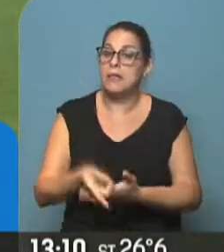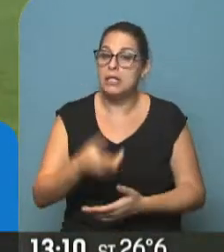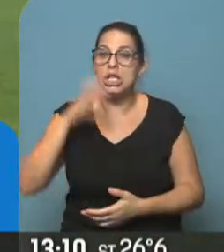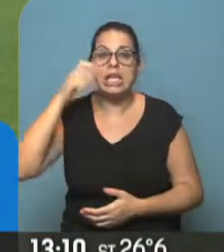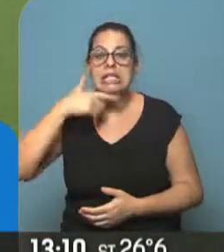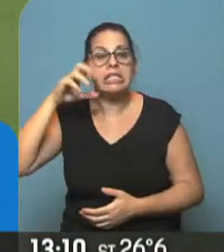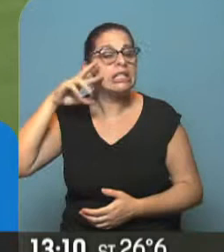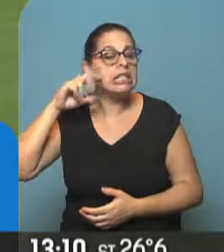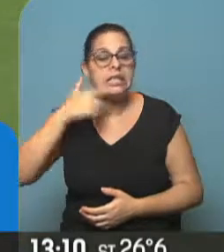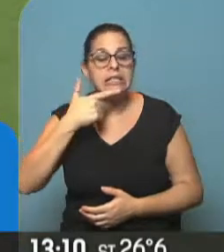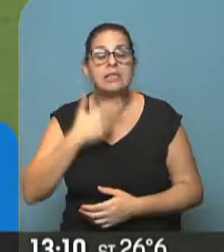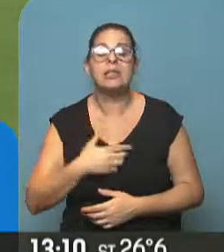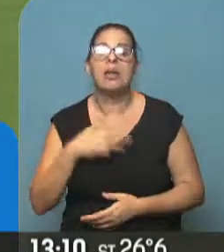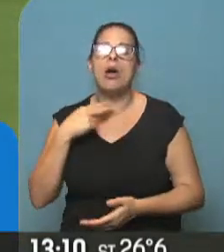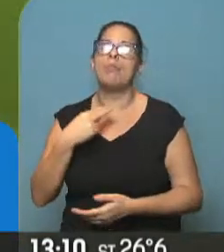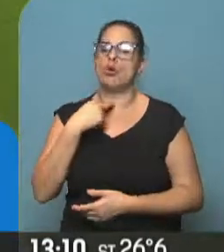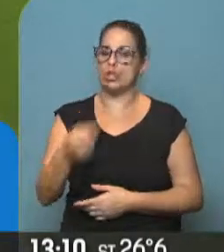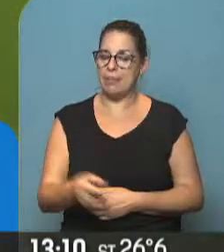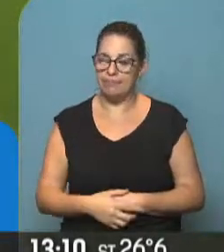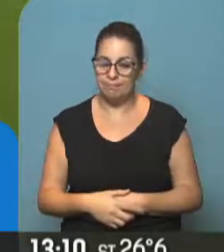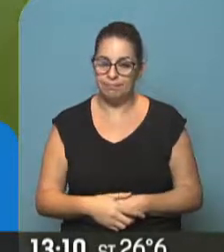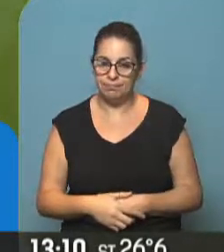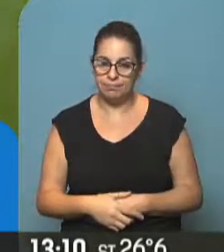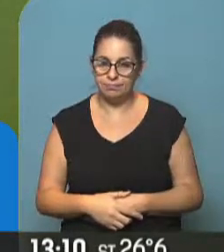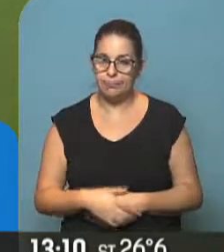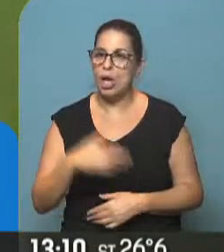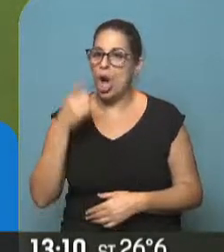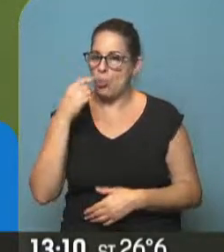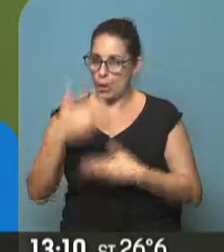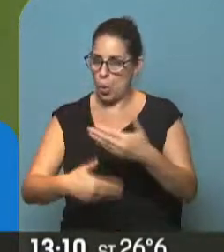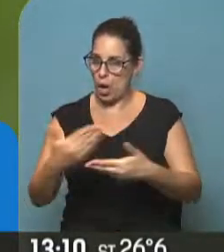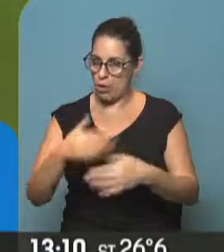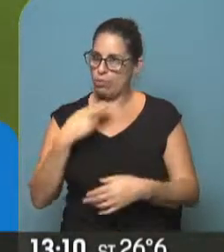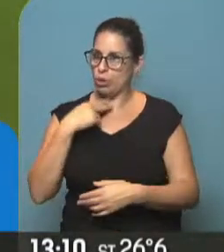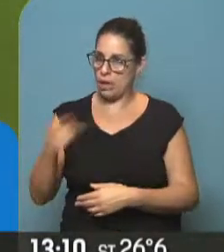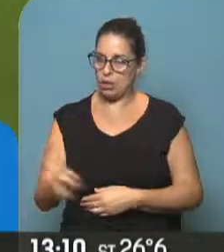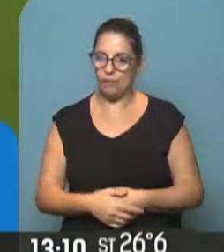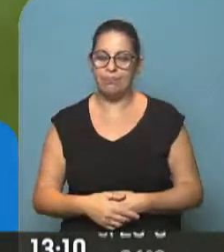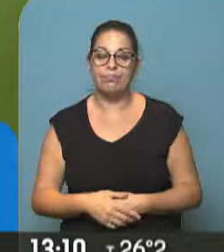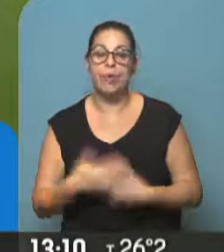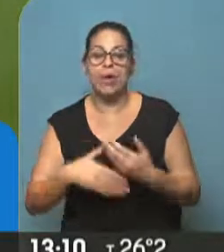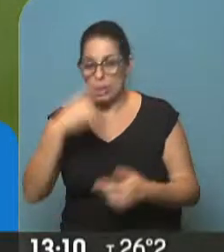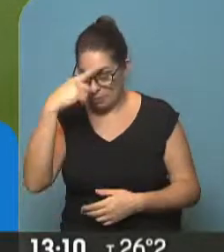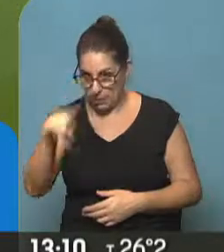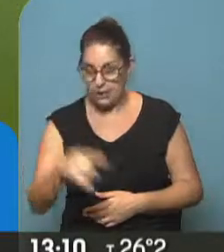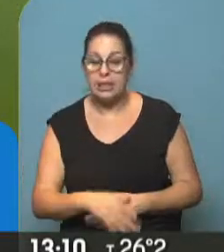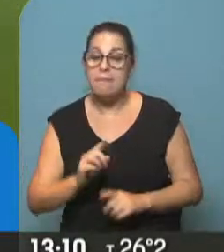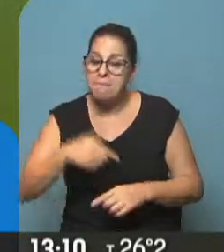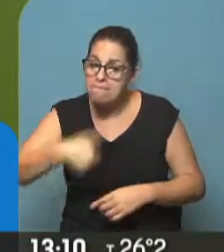Cáceres de expulsar al futbolista de Independiente. Y a partir de allí,